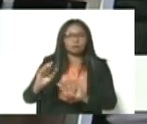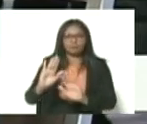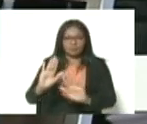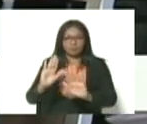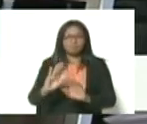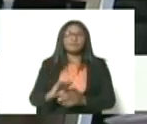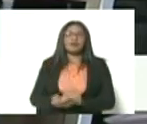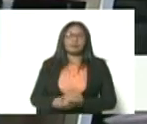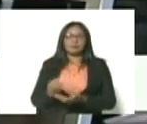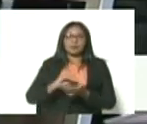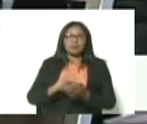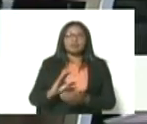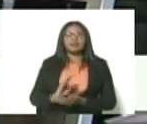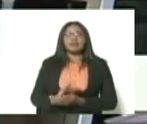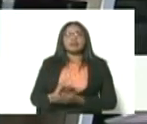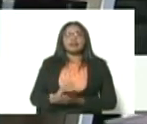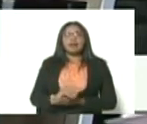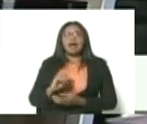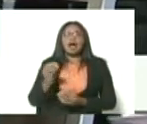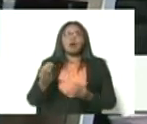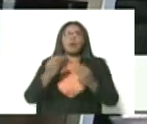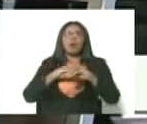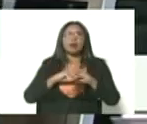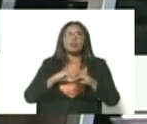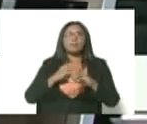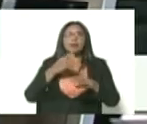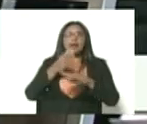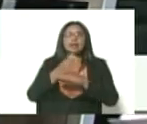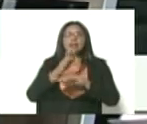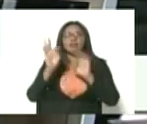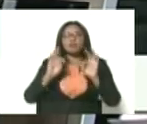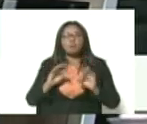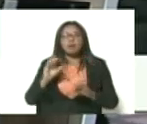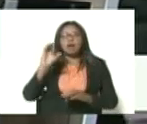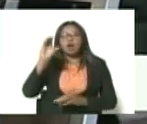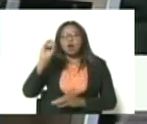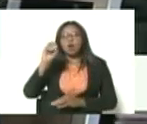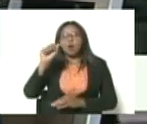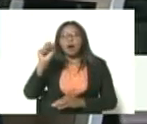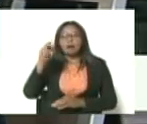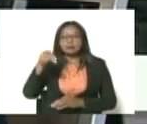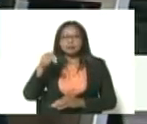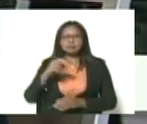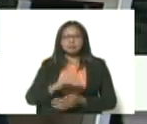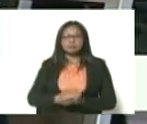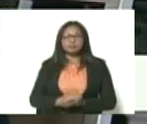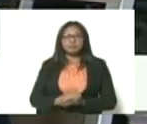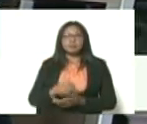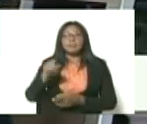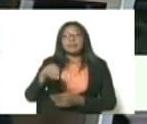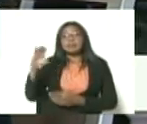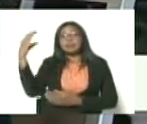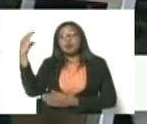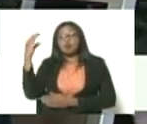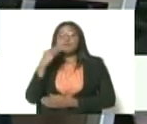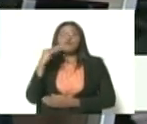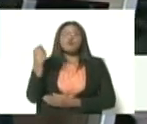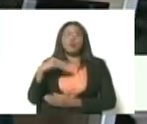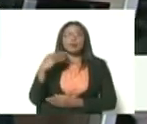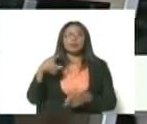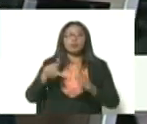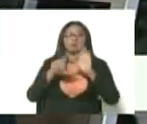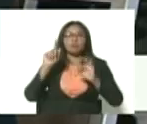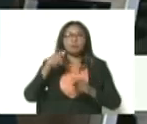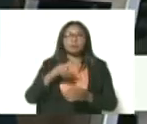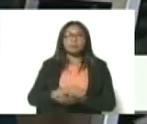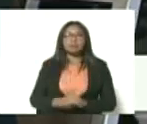negociaciones con la oposición para acceder al mecanismo COVAX? Y finalmente, pues desde Colombia y también por parte de varias ONGs locales, se